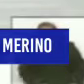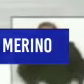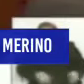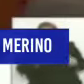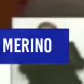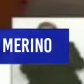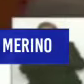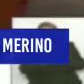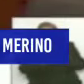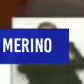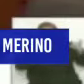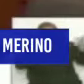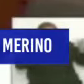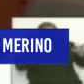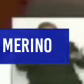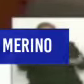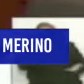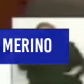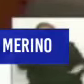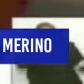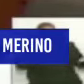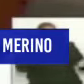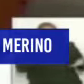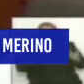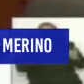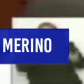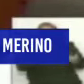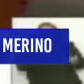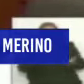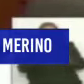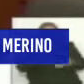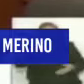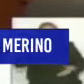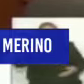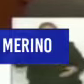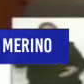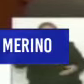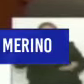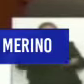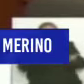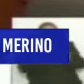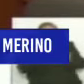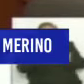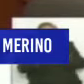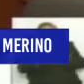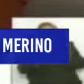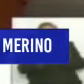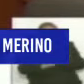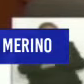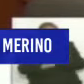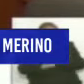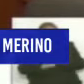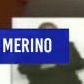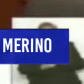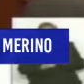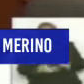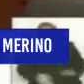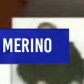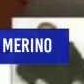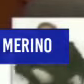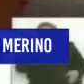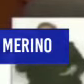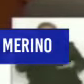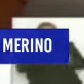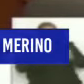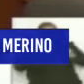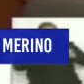Pero, ¿qué es lo que sucede? Presenta una moción sin tener una prueba. Y eso no